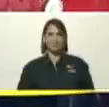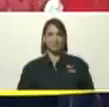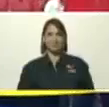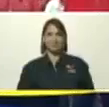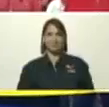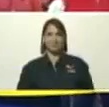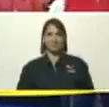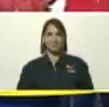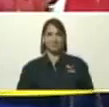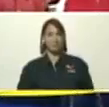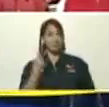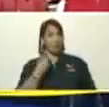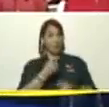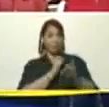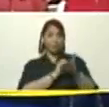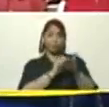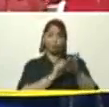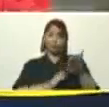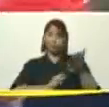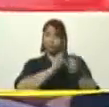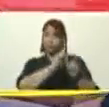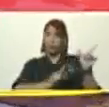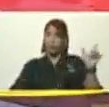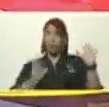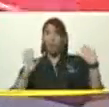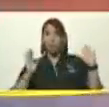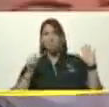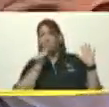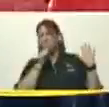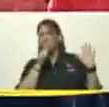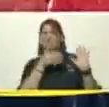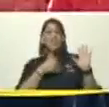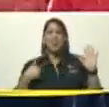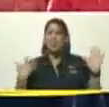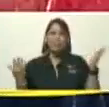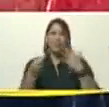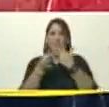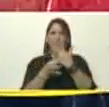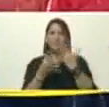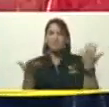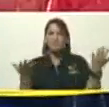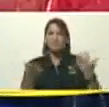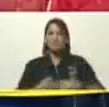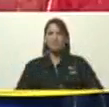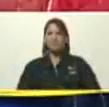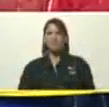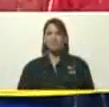Vaya anotándose para que se casen. ¿Quién se quiere casar?